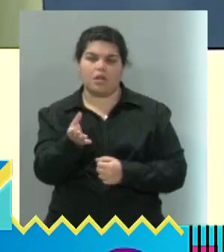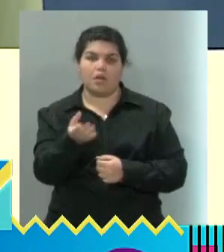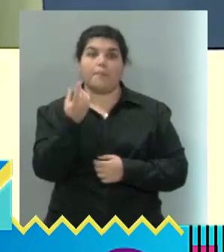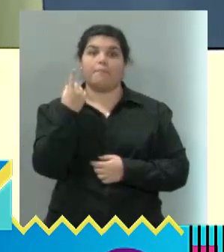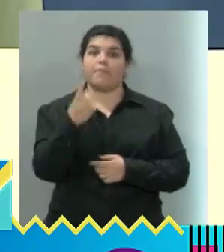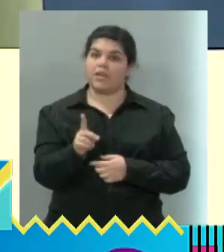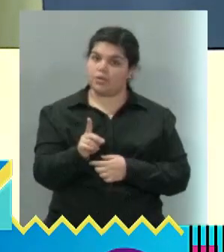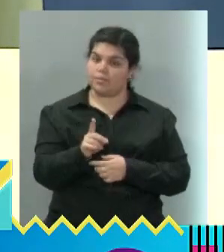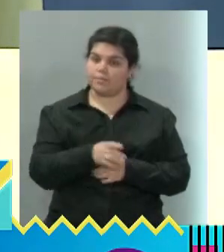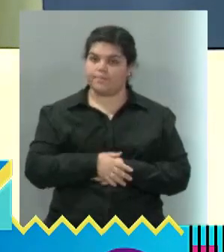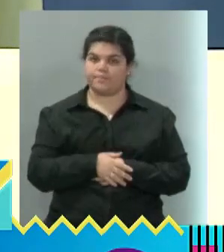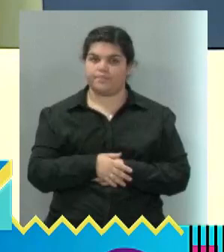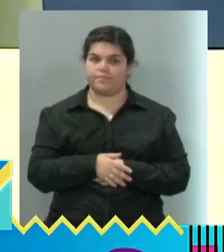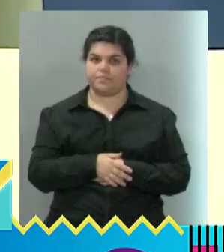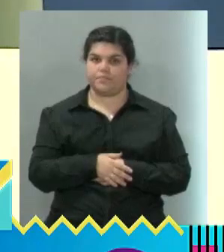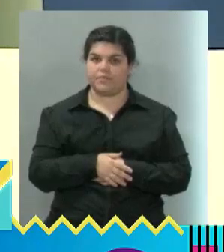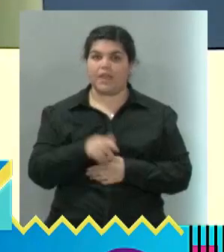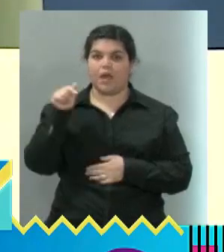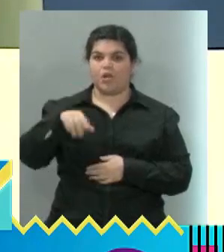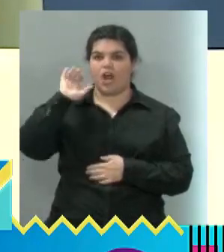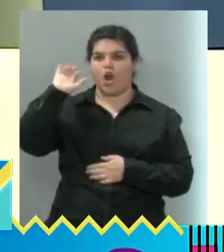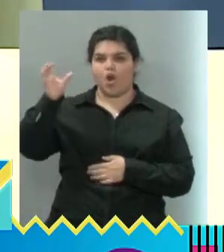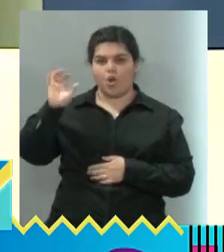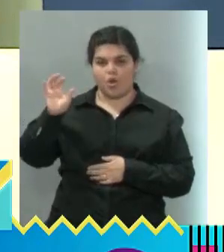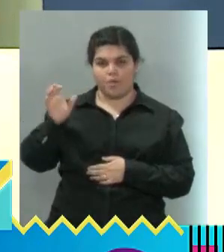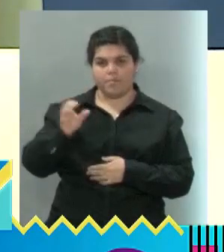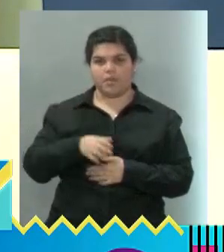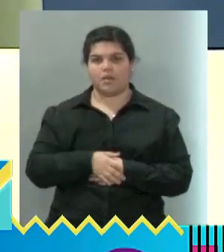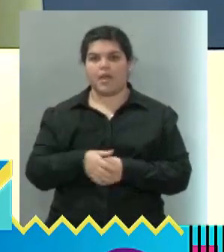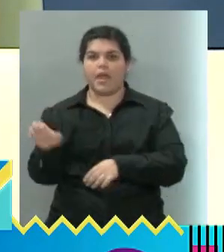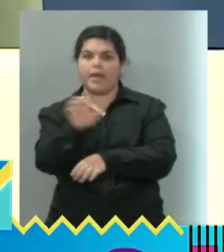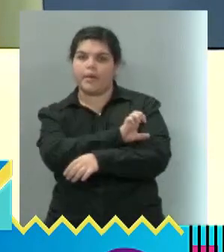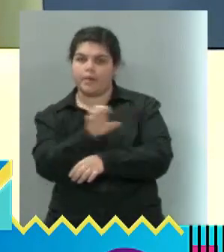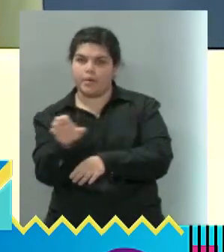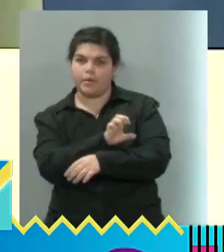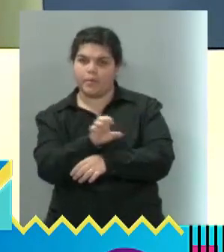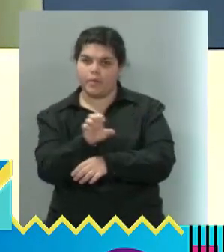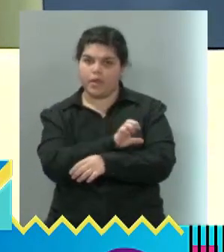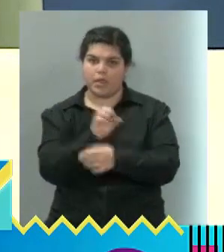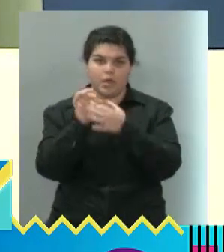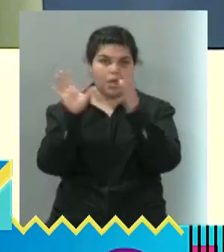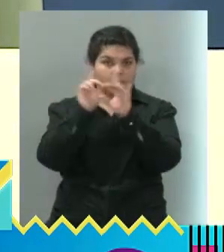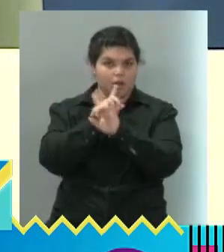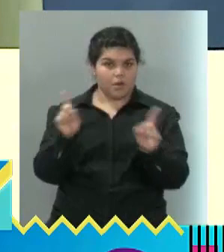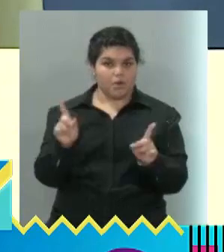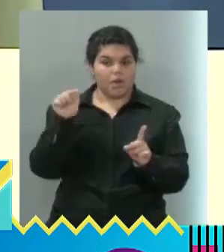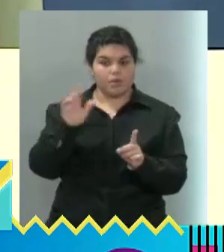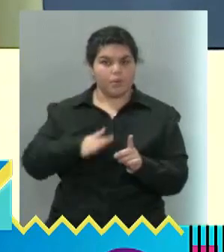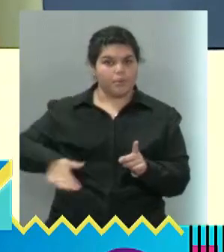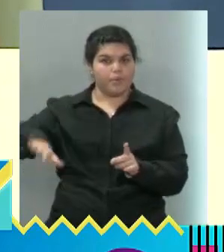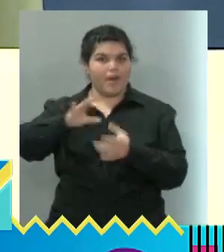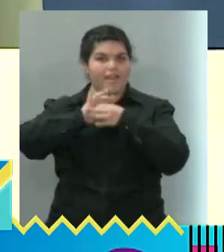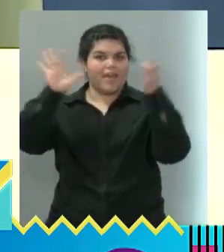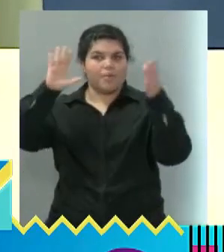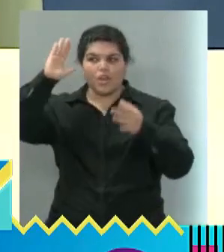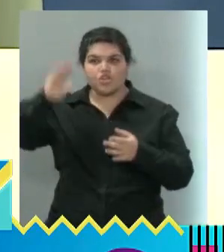se liberara lo que hoy es Colombia, lo que hoy es Ecuador, esa región no podía estar libre.